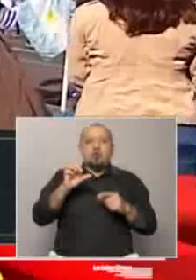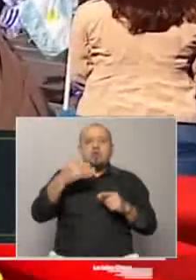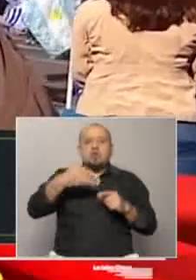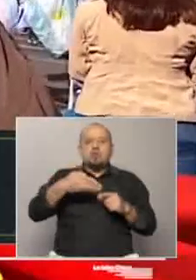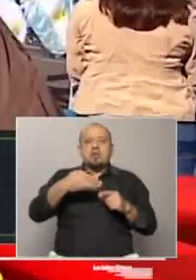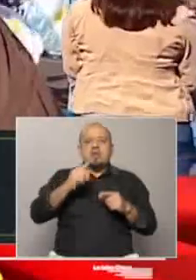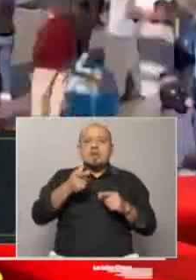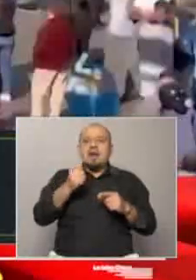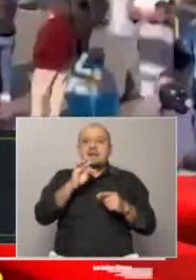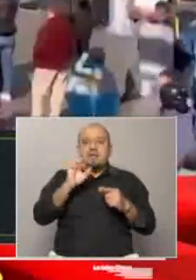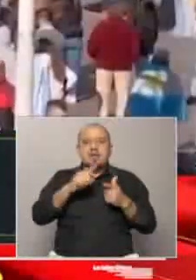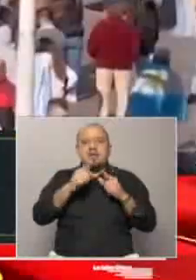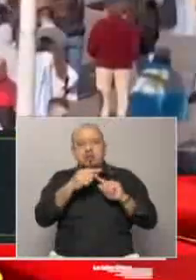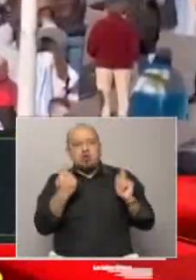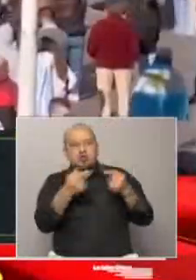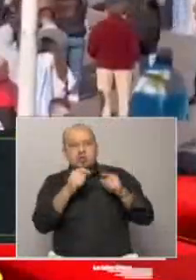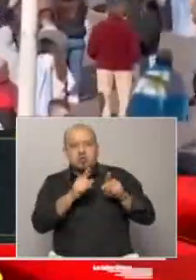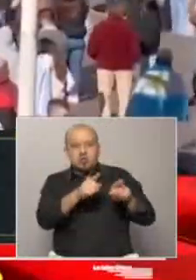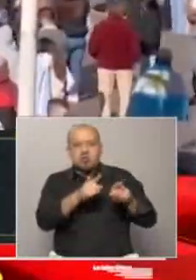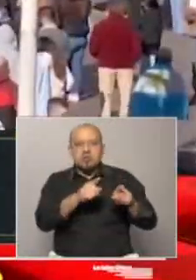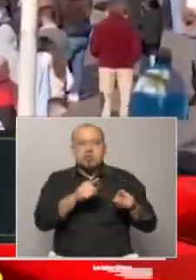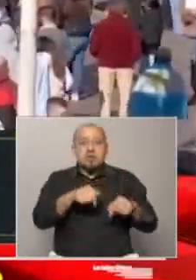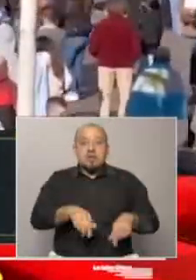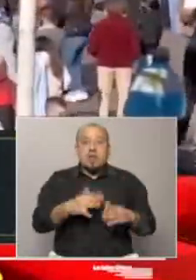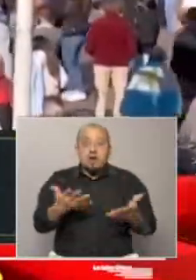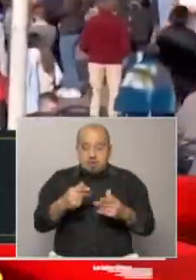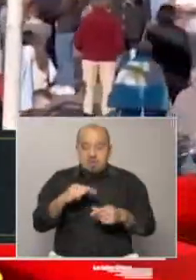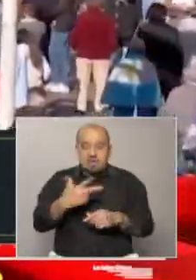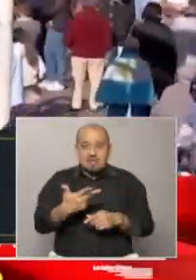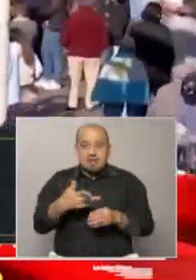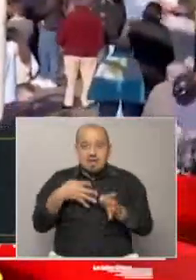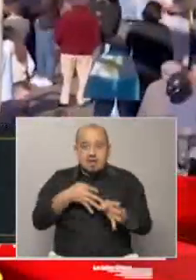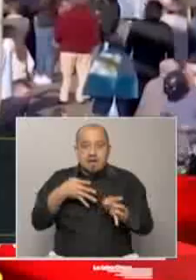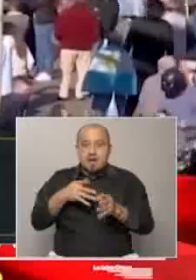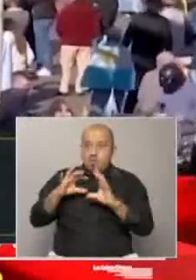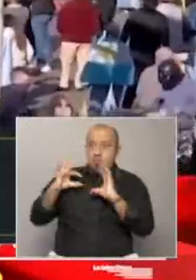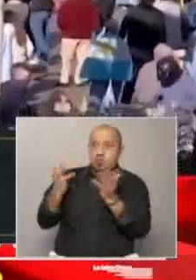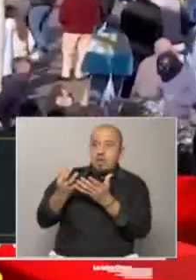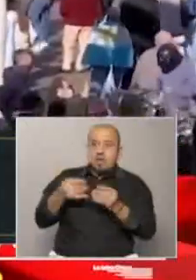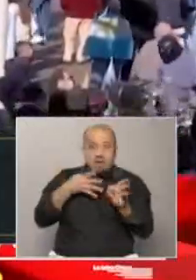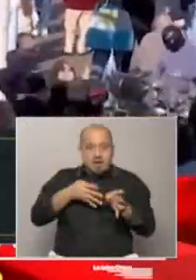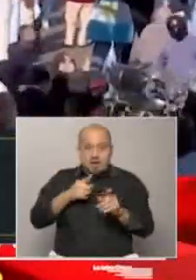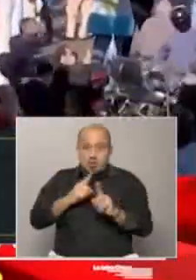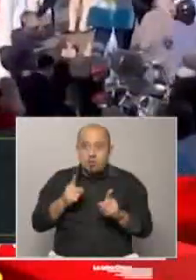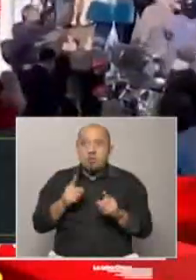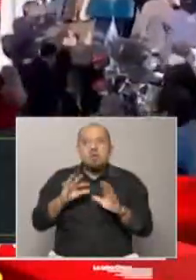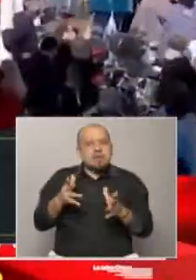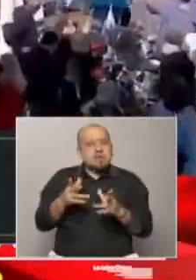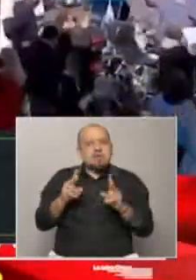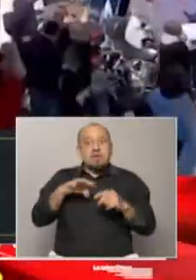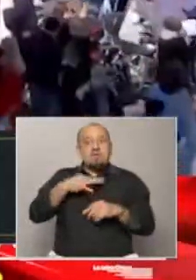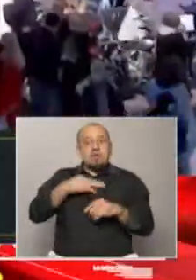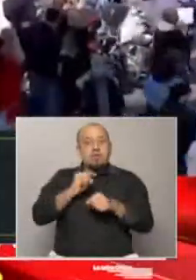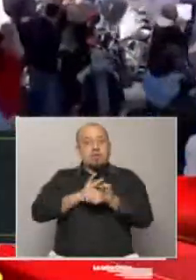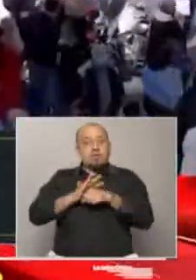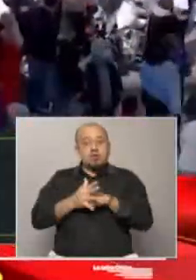grupo Bilderberg y toda esta gente, y dentro de esta tercera guerra mundial que estamos viviendo ahora, que no es bélica, que es a través del virus